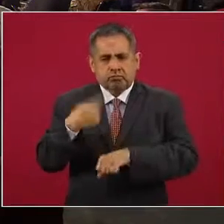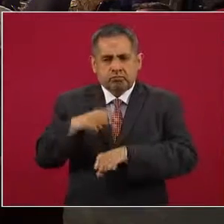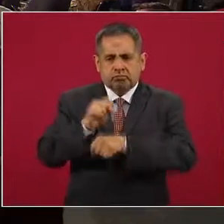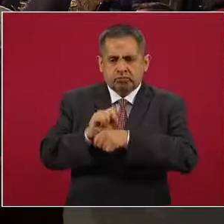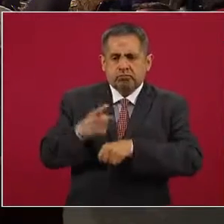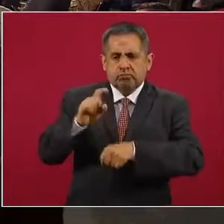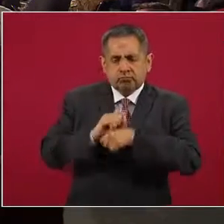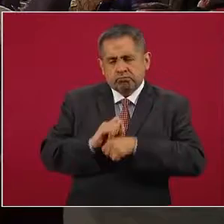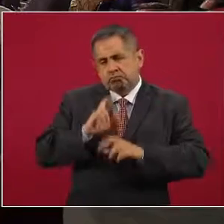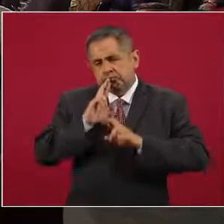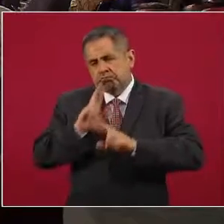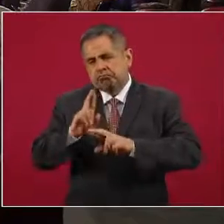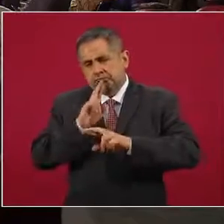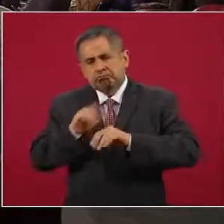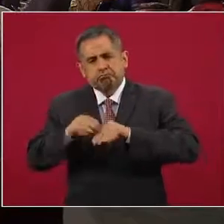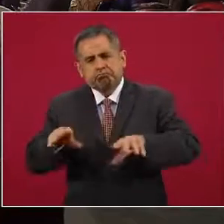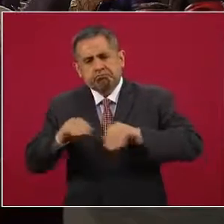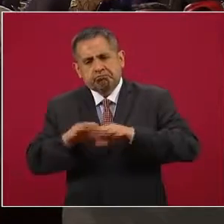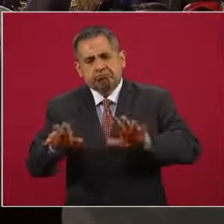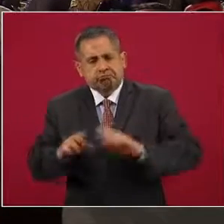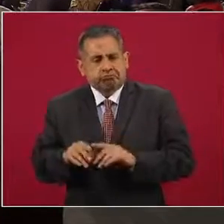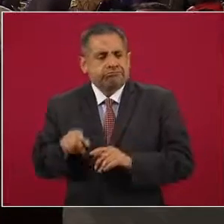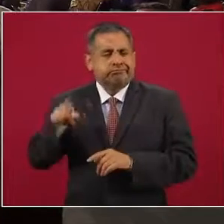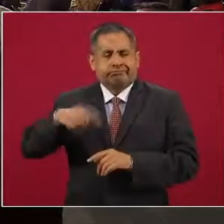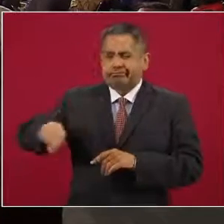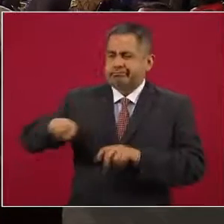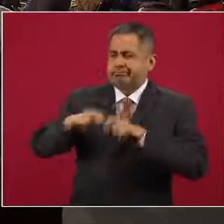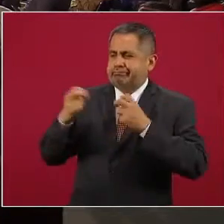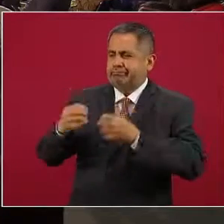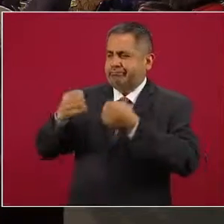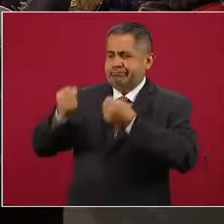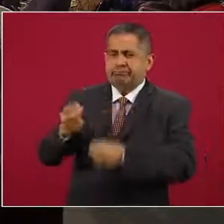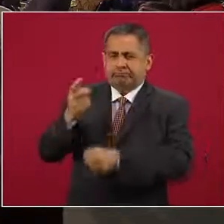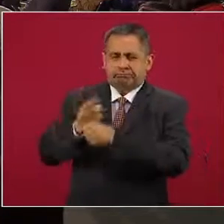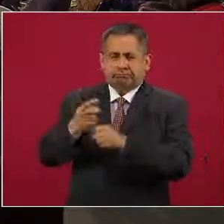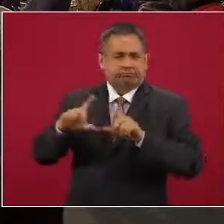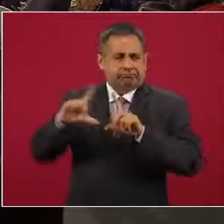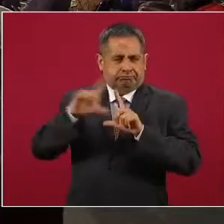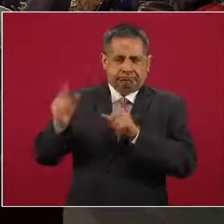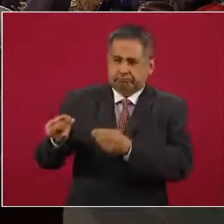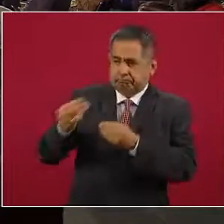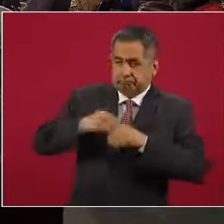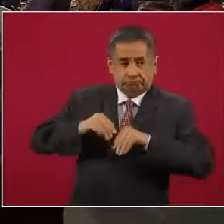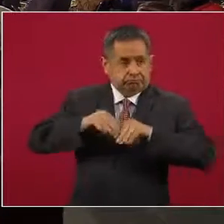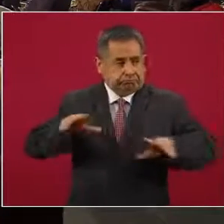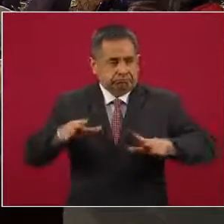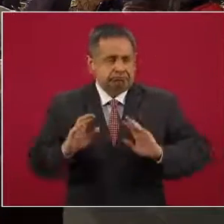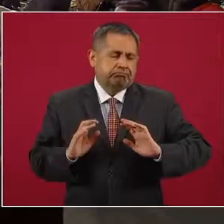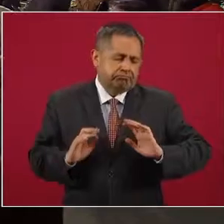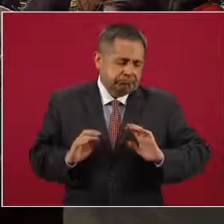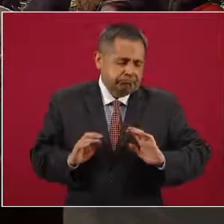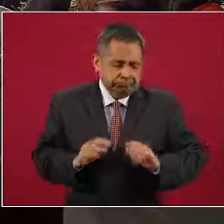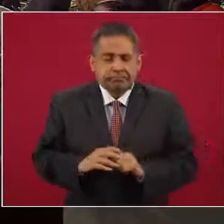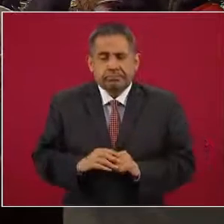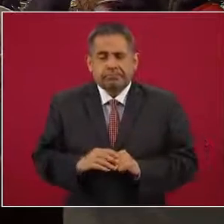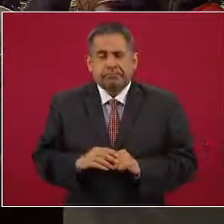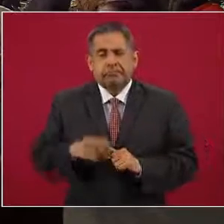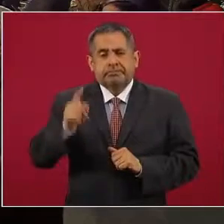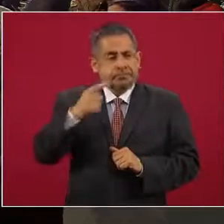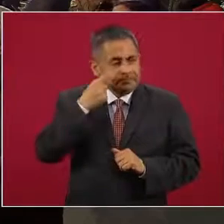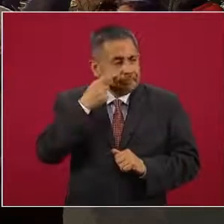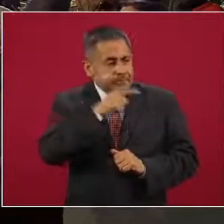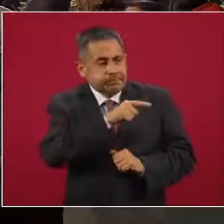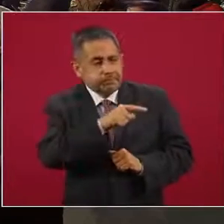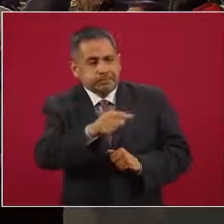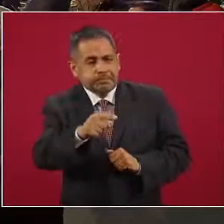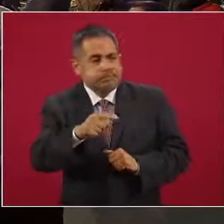este informe que se da desde Seguridad Nacional, los números y las vidas